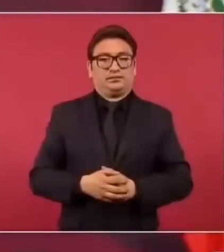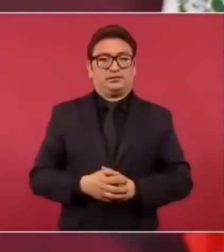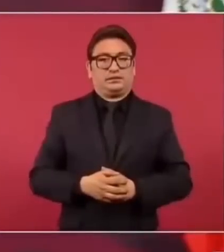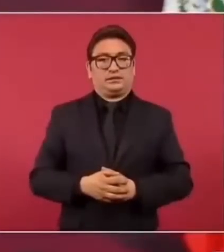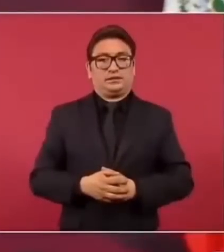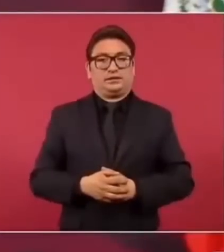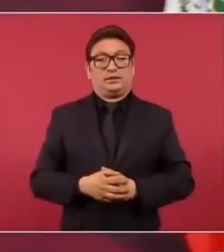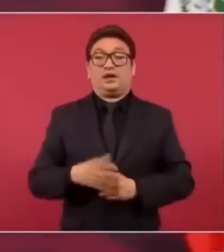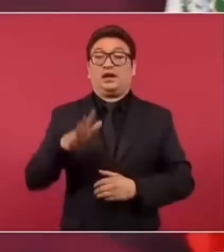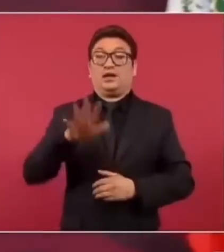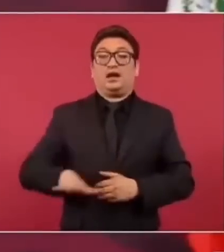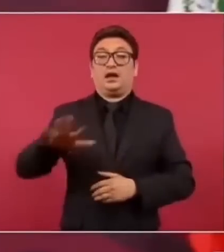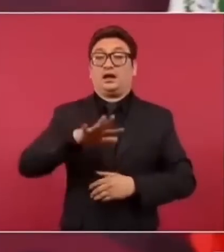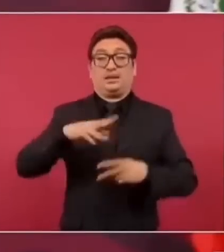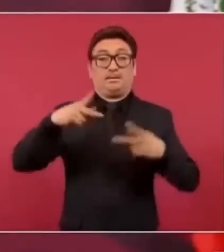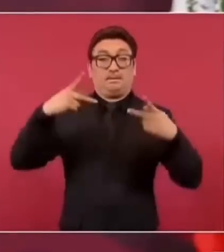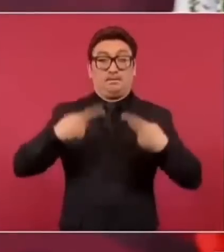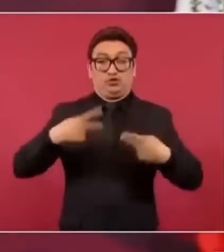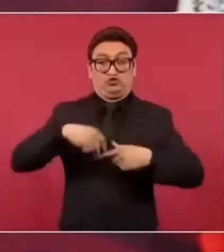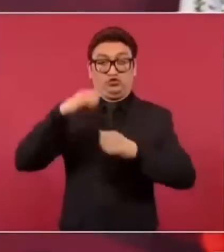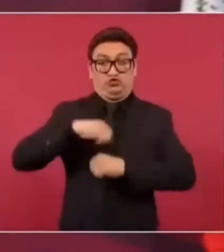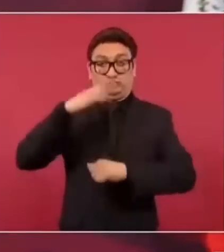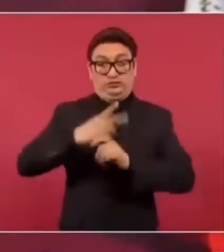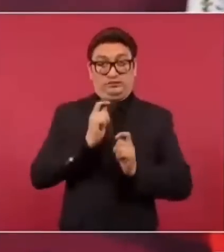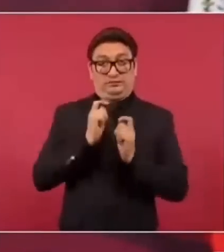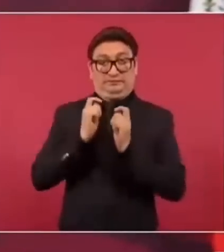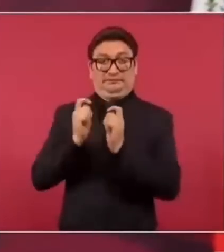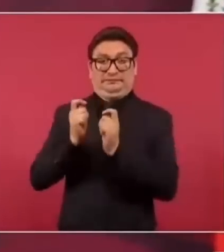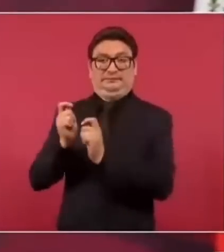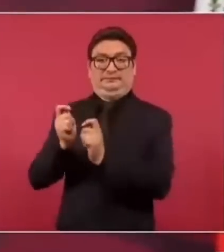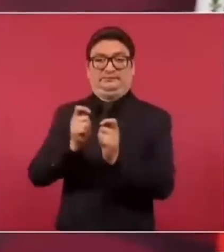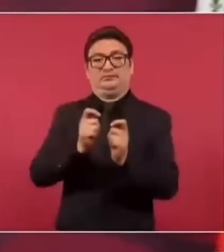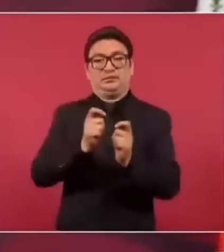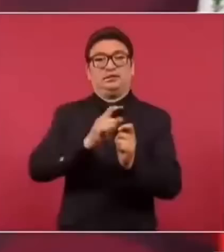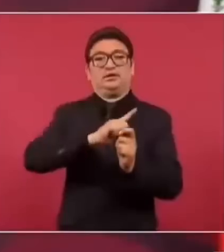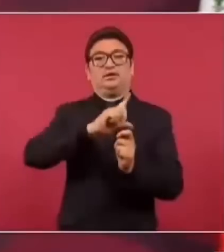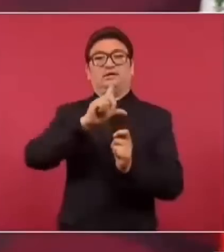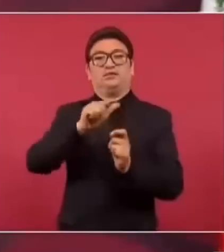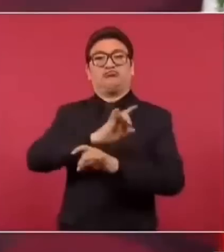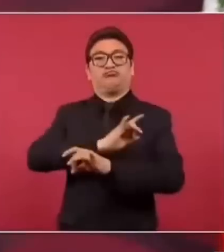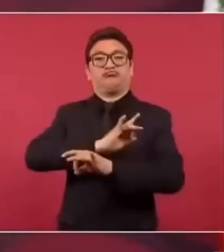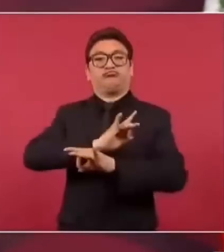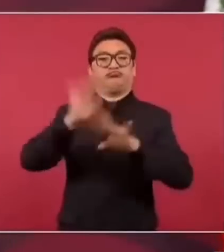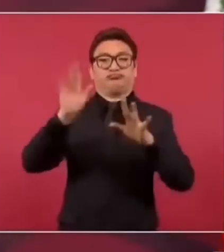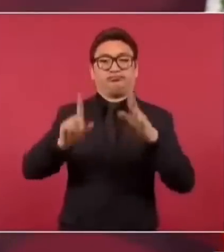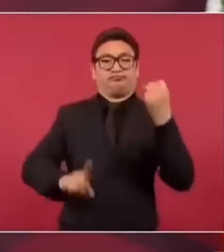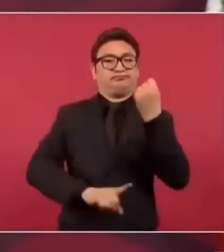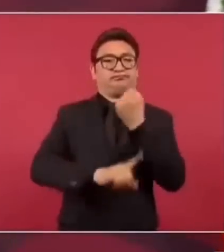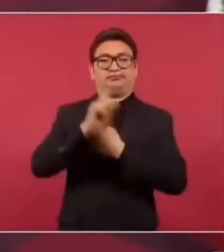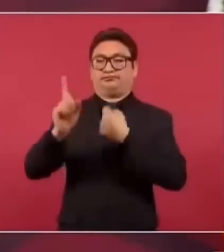el poder al pueblo, pues se gestó una rebelión en contra mía.